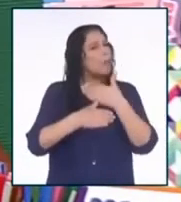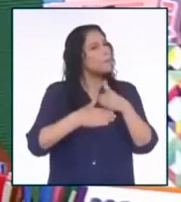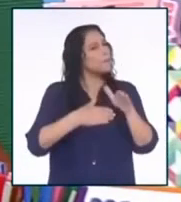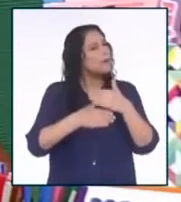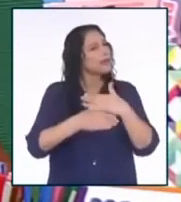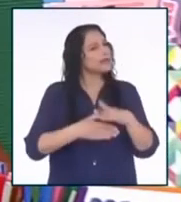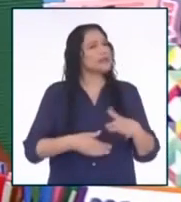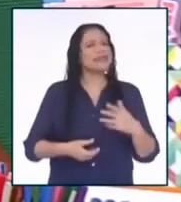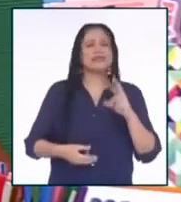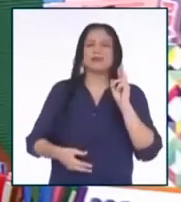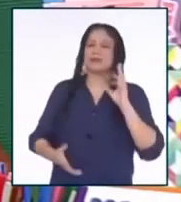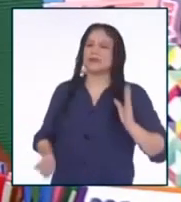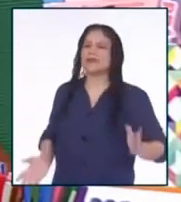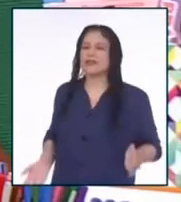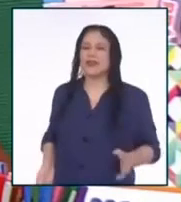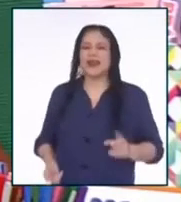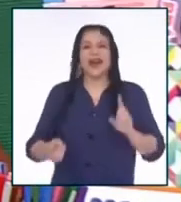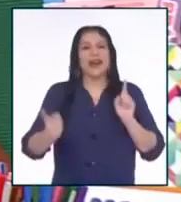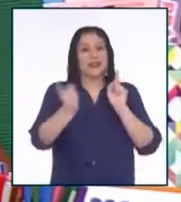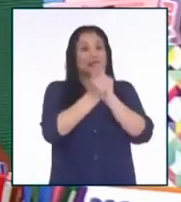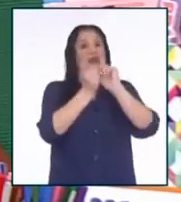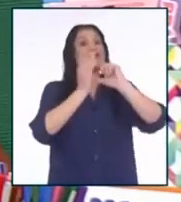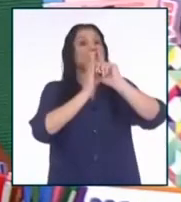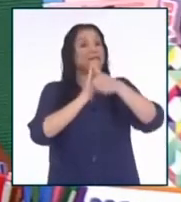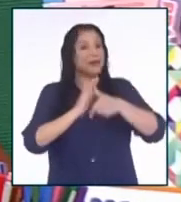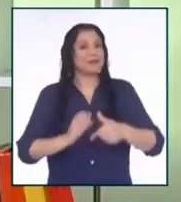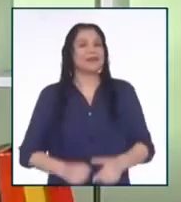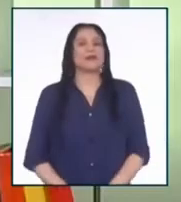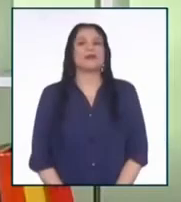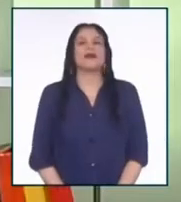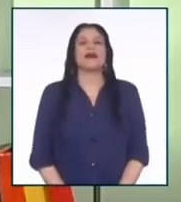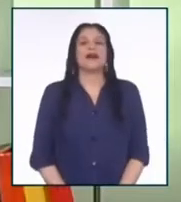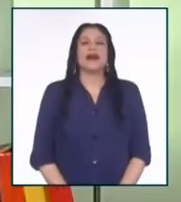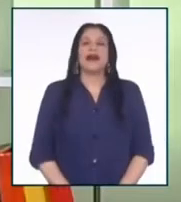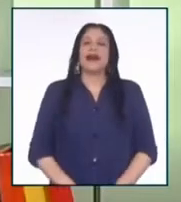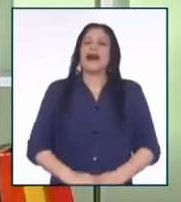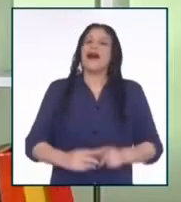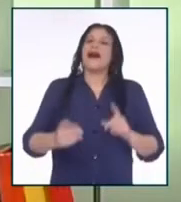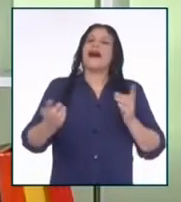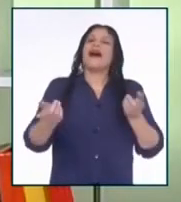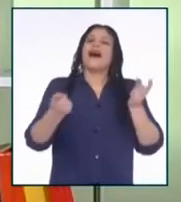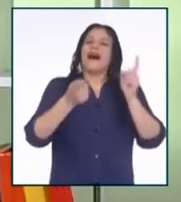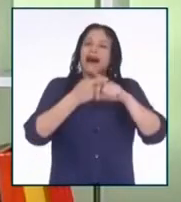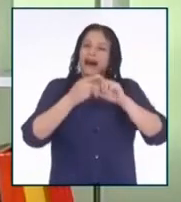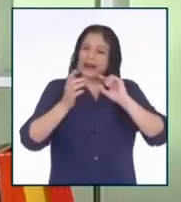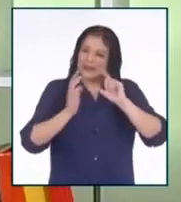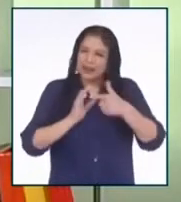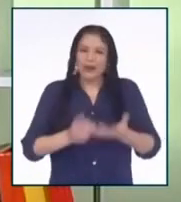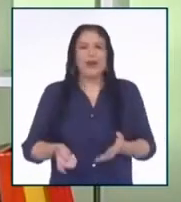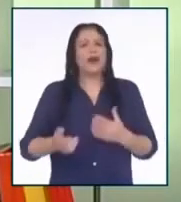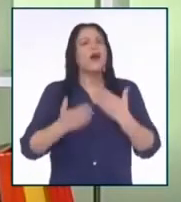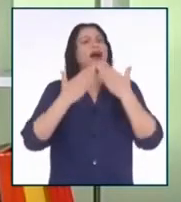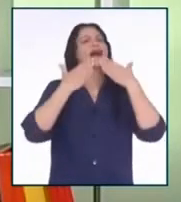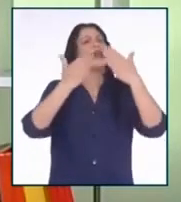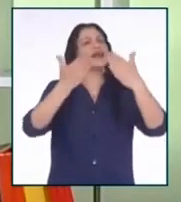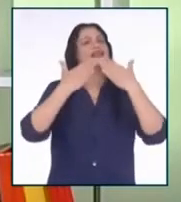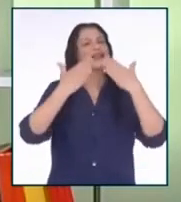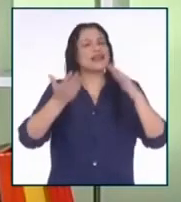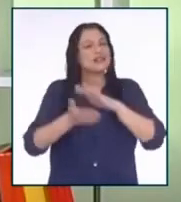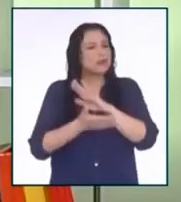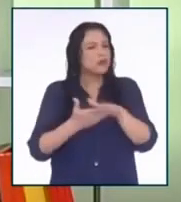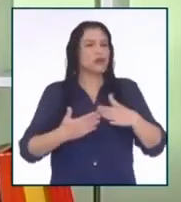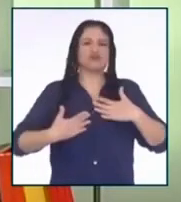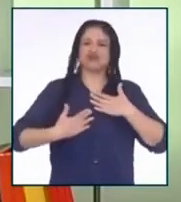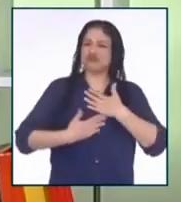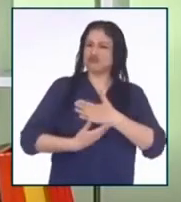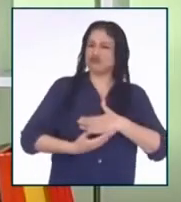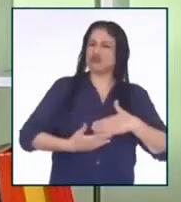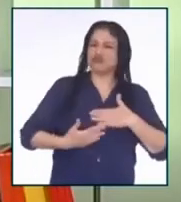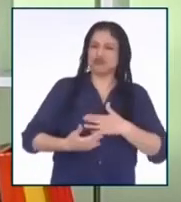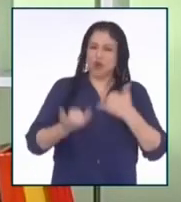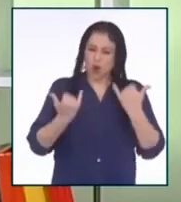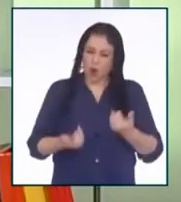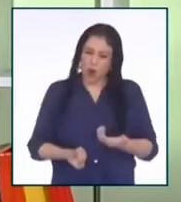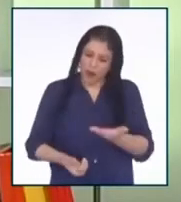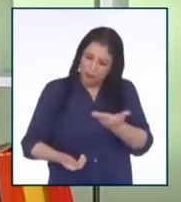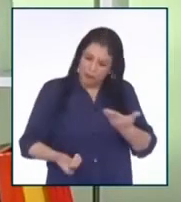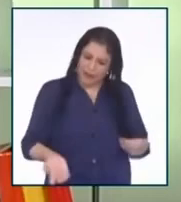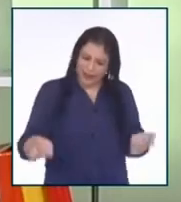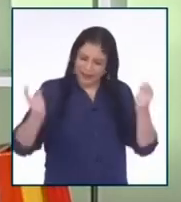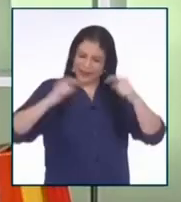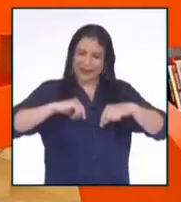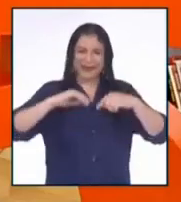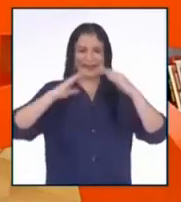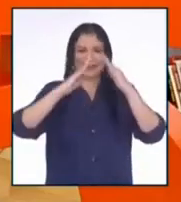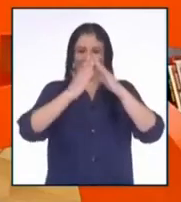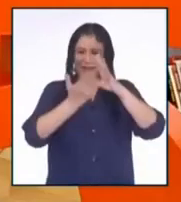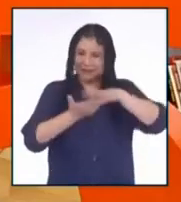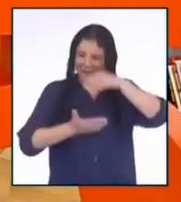compartidos, profesora. Hasta la próxima oportunidad. Hasta luego, profesora. Muchísimas gracias por todo. Ha sido un gusto tenerla de invitada en el